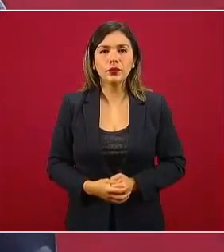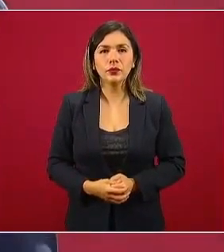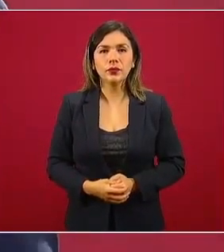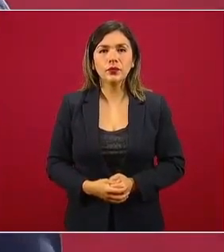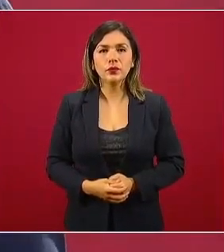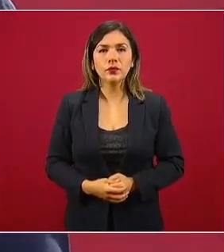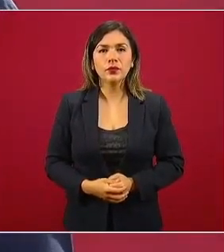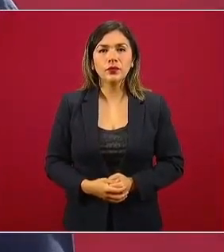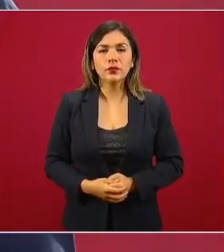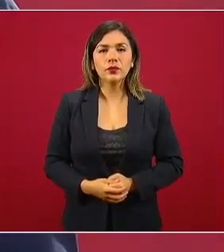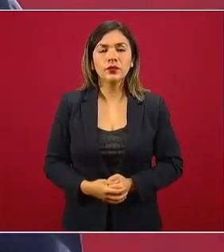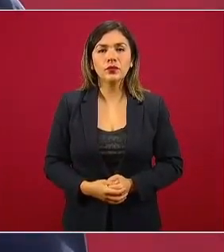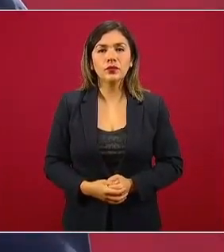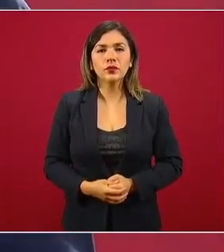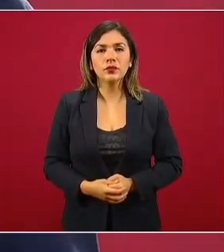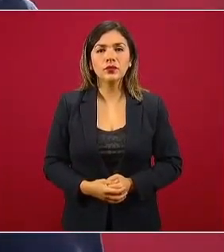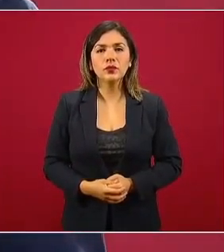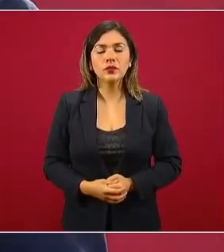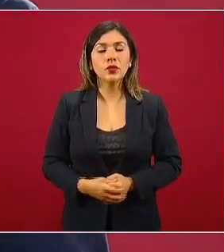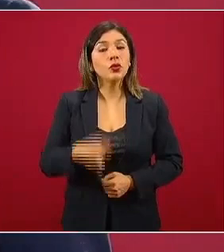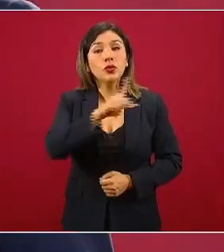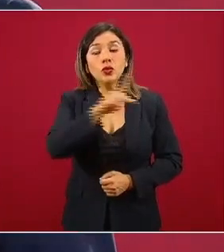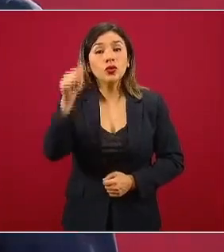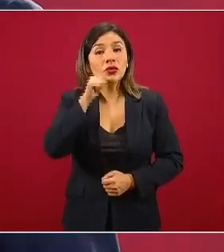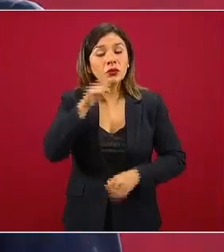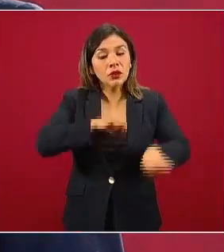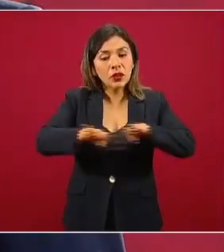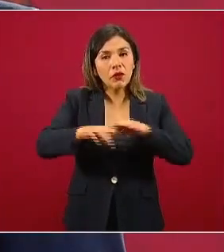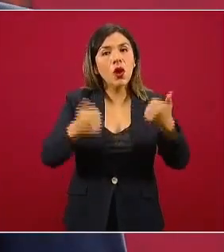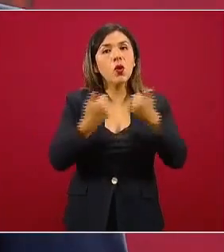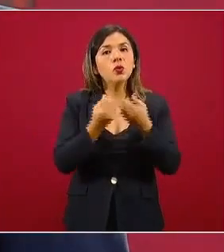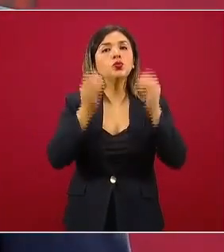y actuar con mucha prudencia siempre,